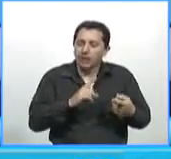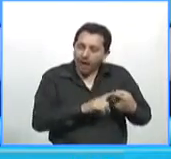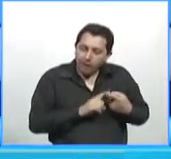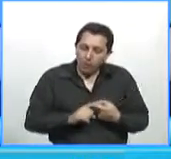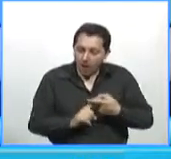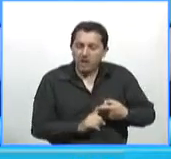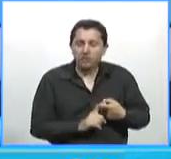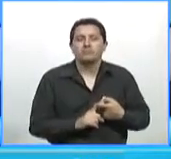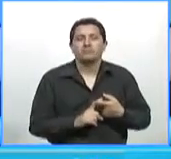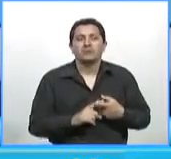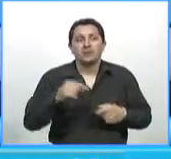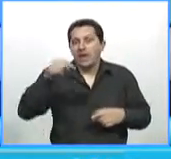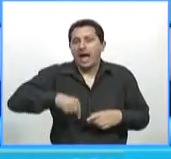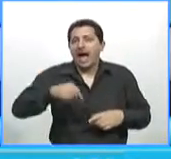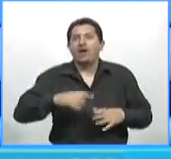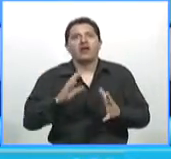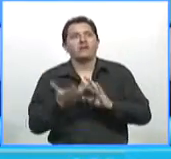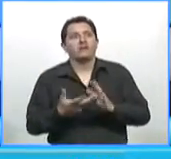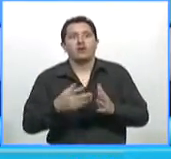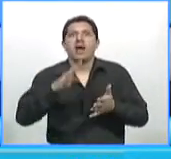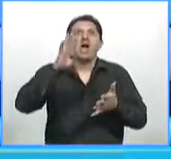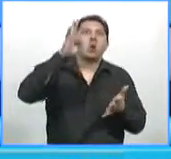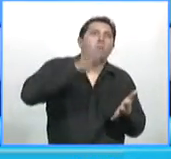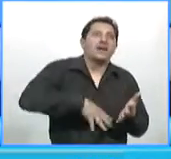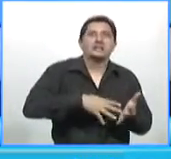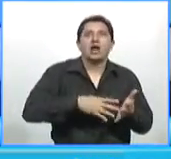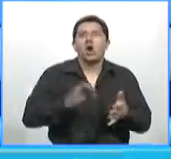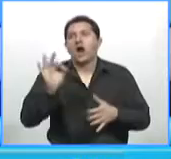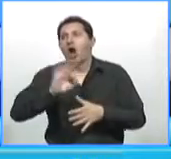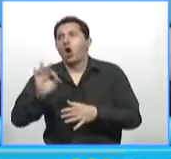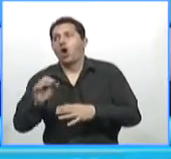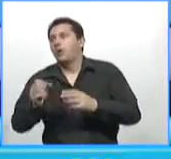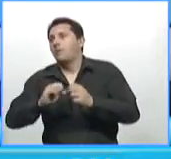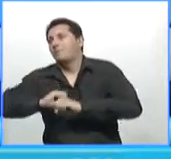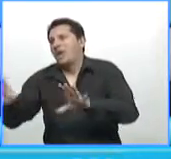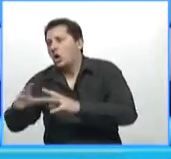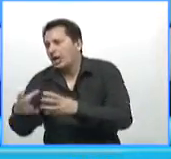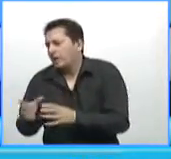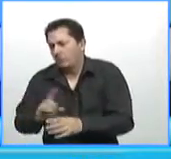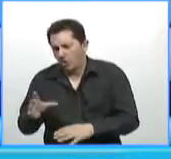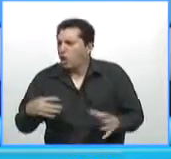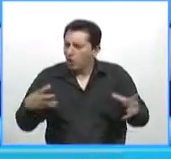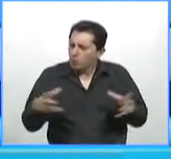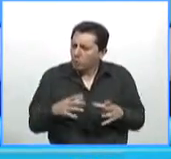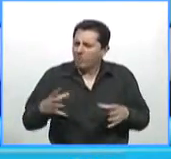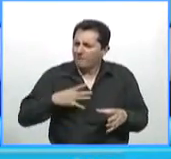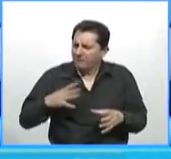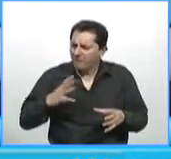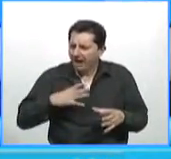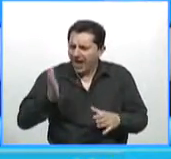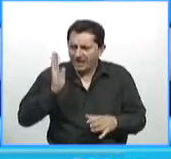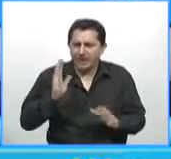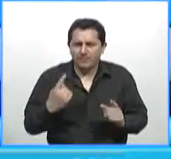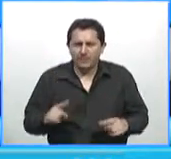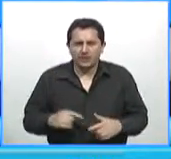realmente, como te digo ahora, ni somos el Barcelona, ni somos el peor equipo del mundo. Obvio. Nos falta muchísimo para encarar el juego. Bueno, pero